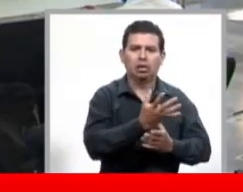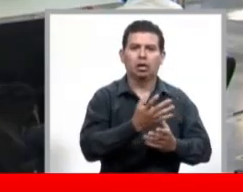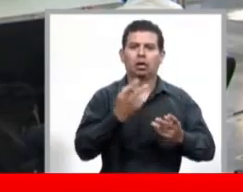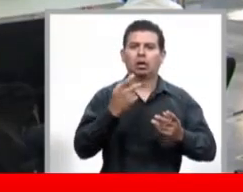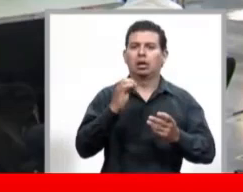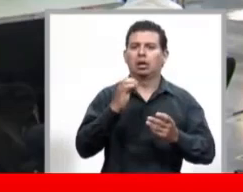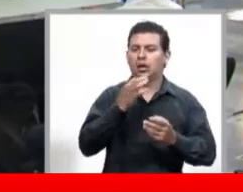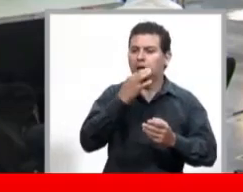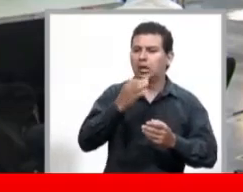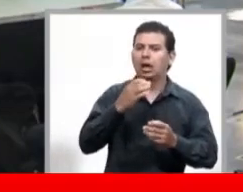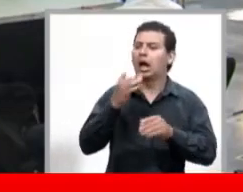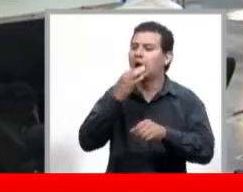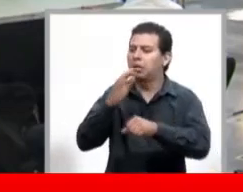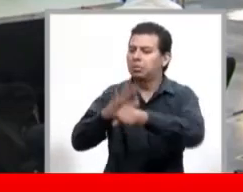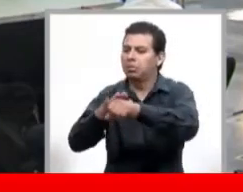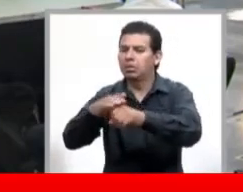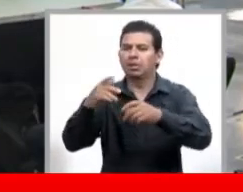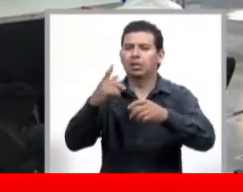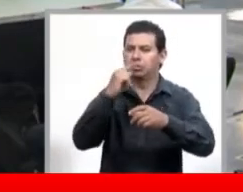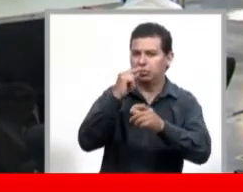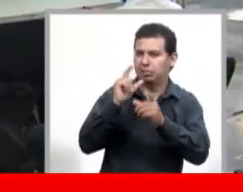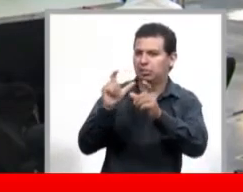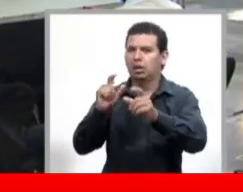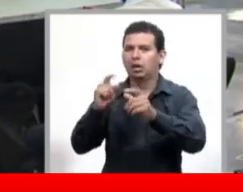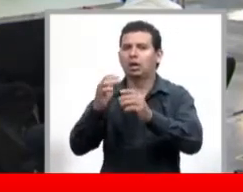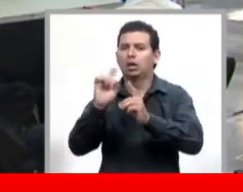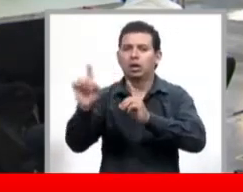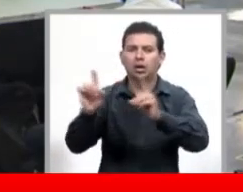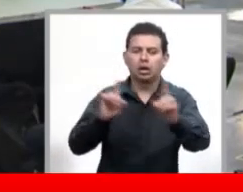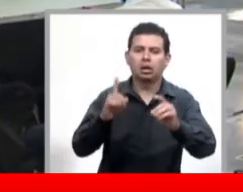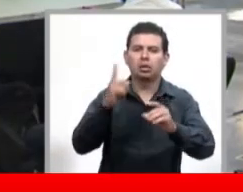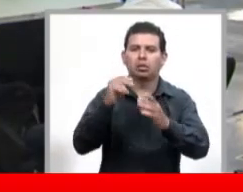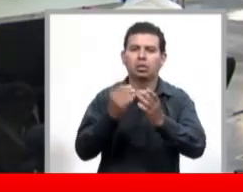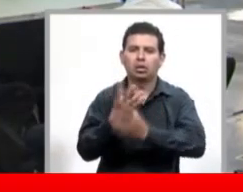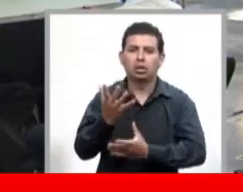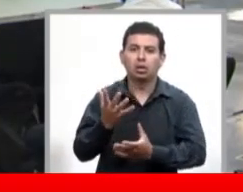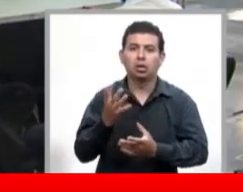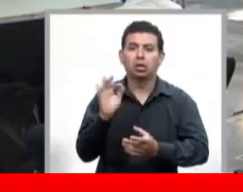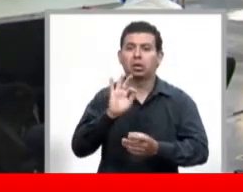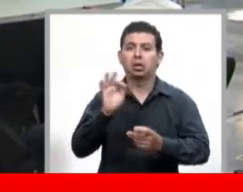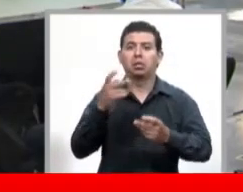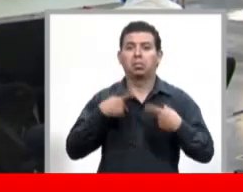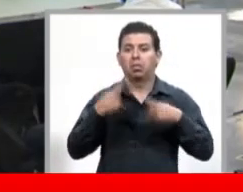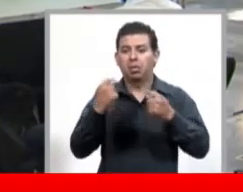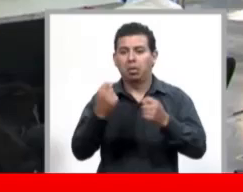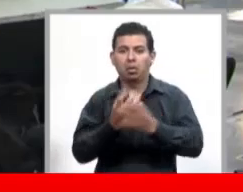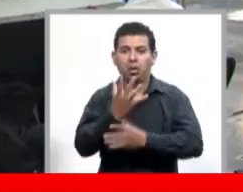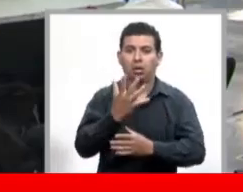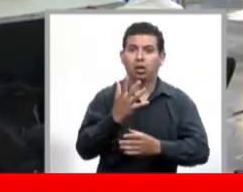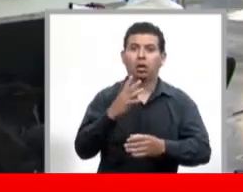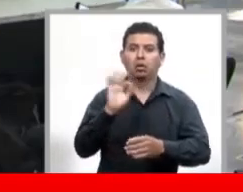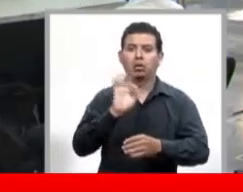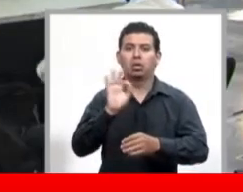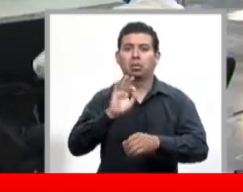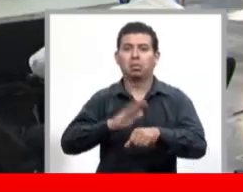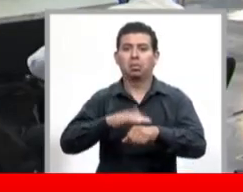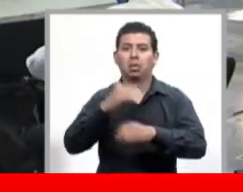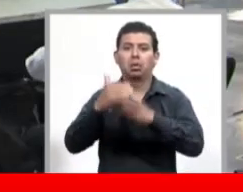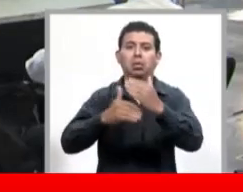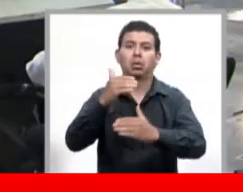cumpliendo o acatando estas medidas sanitarias ante esta emergencia, ¿habrá sanciones más duras en un momento